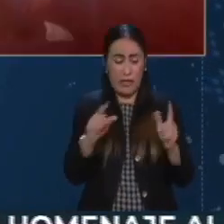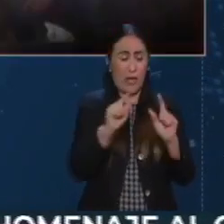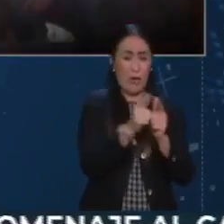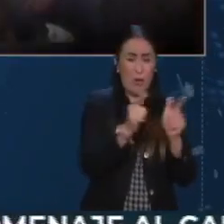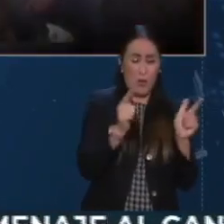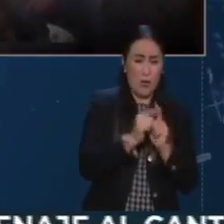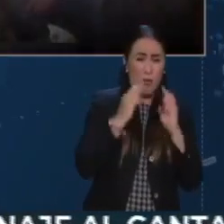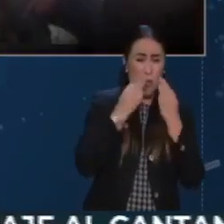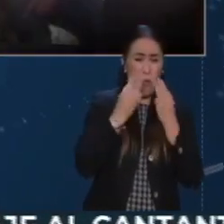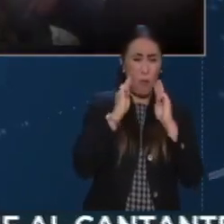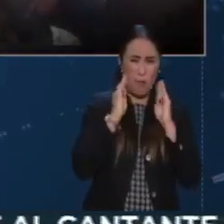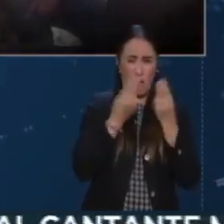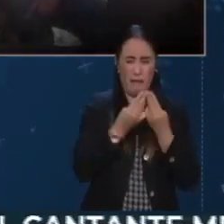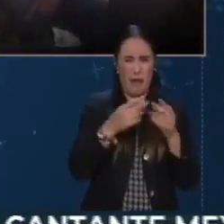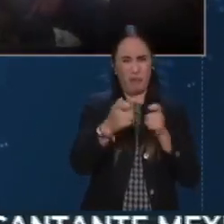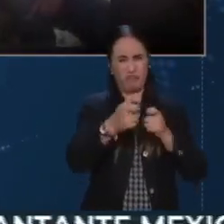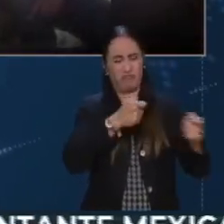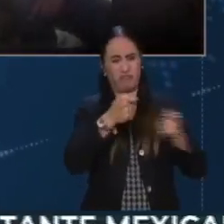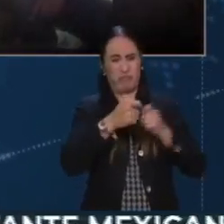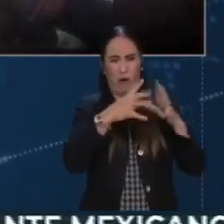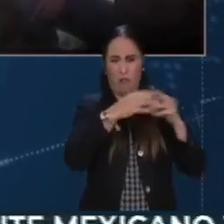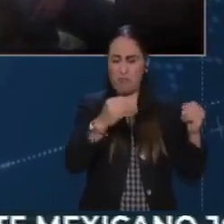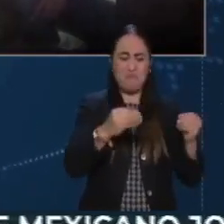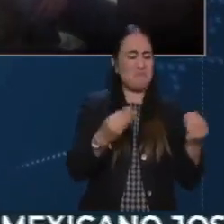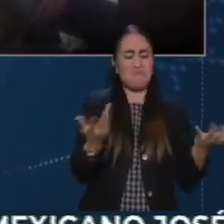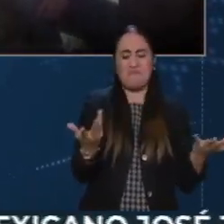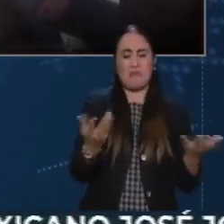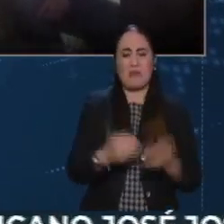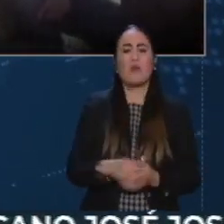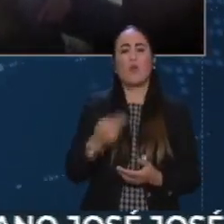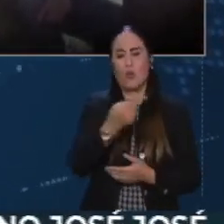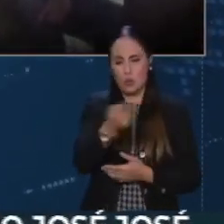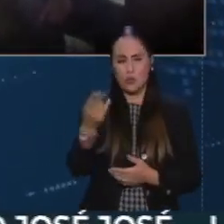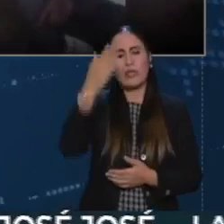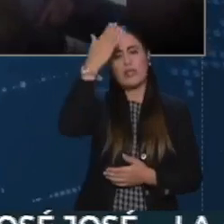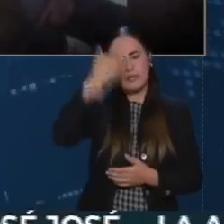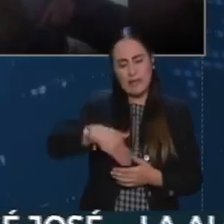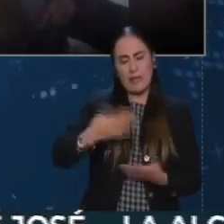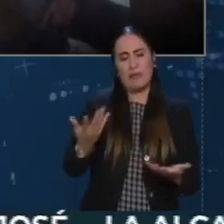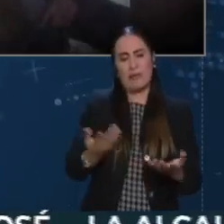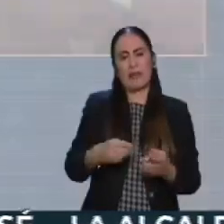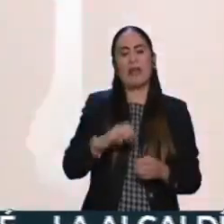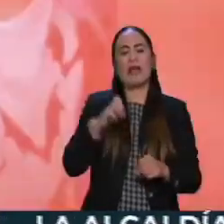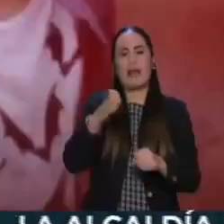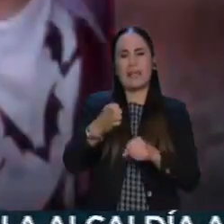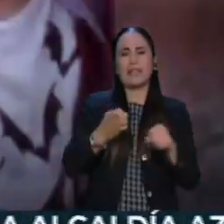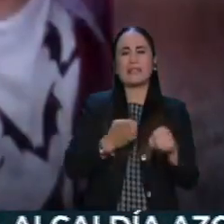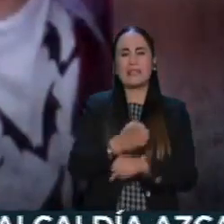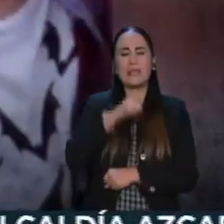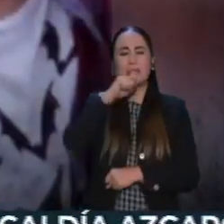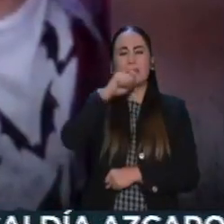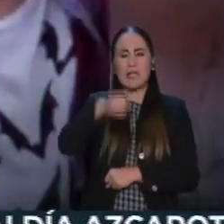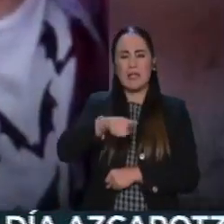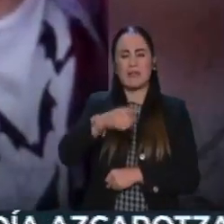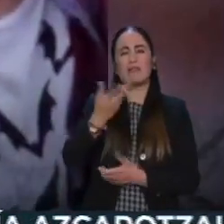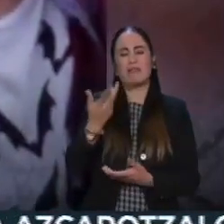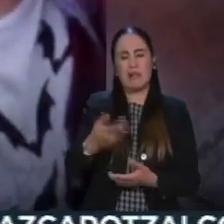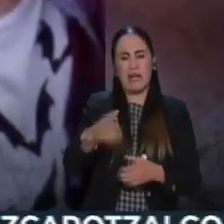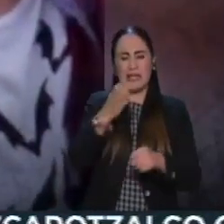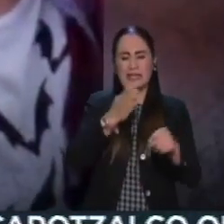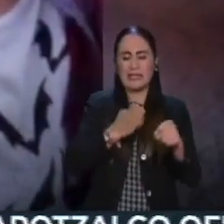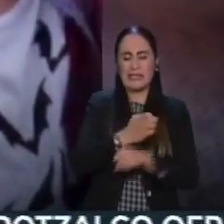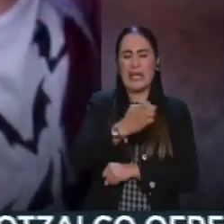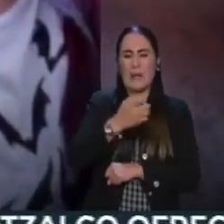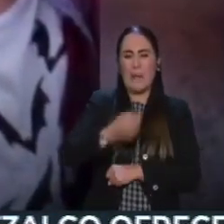de atemperarlo, resolverlo. Ustedes lo saben, todo el mundo lo sabe en el país, que Jalisco tiene el oprobioso primer lugar como